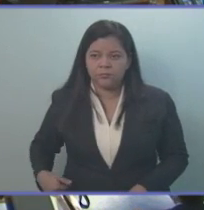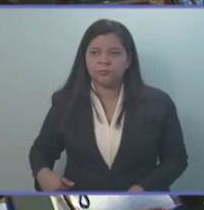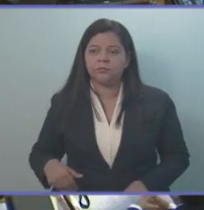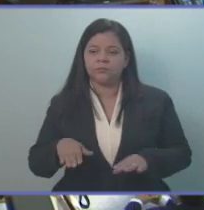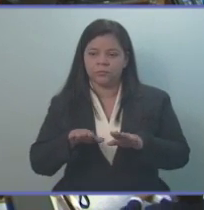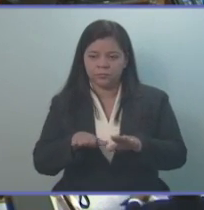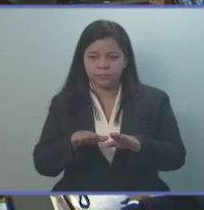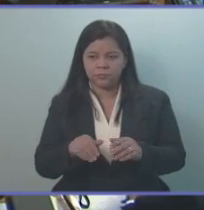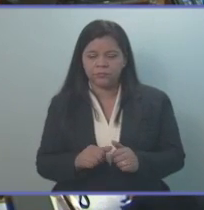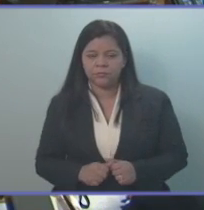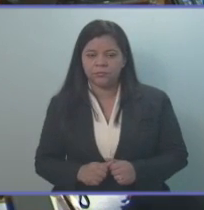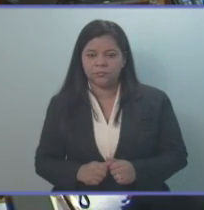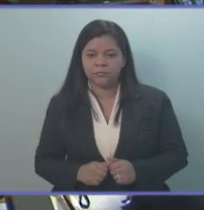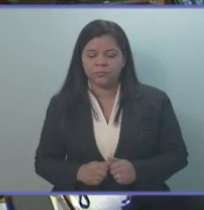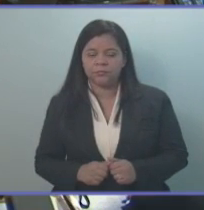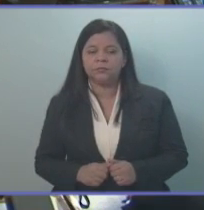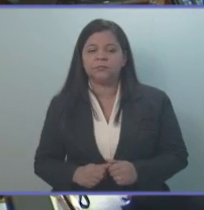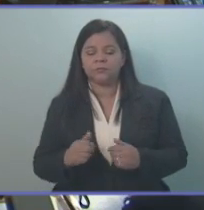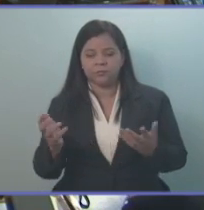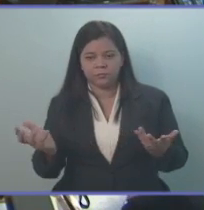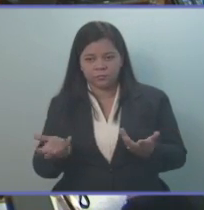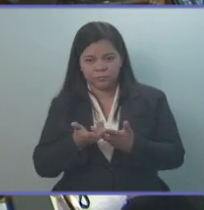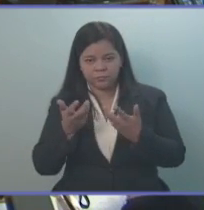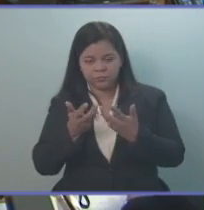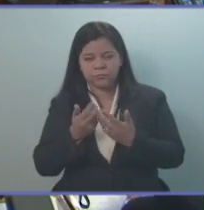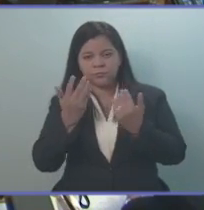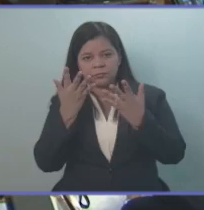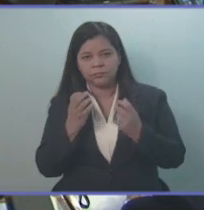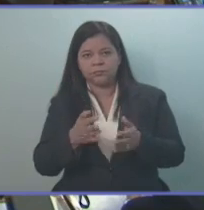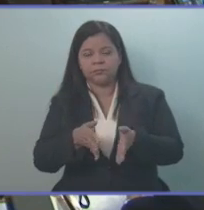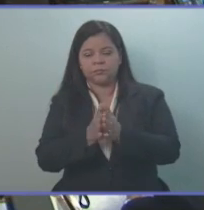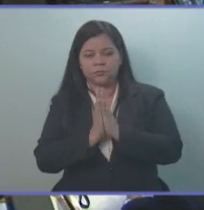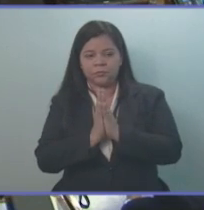Señor presidente, colegas, solicito